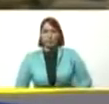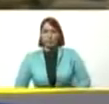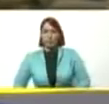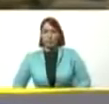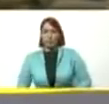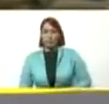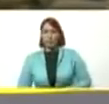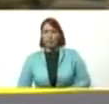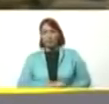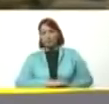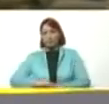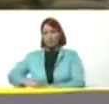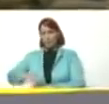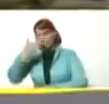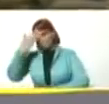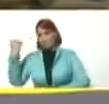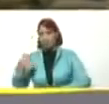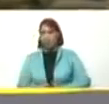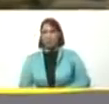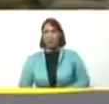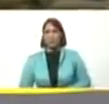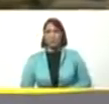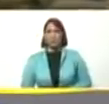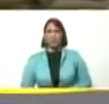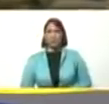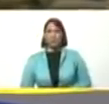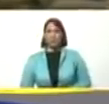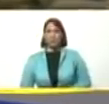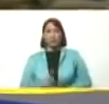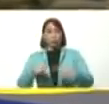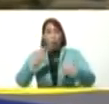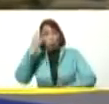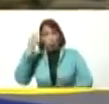página. Vienen todos los días gente a Venezuela.